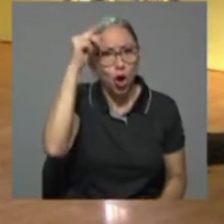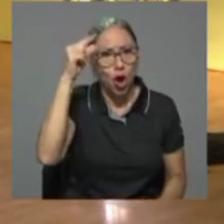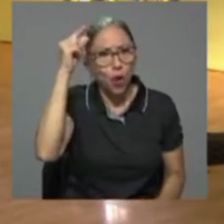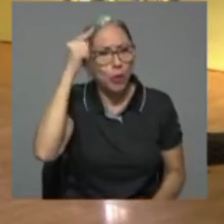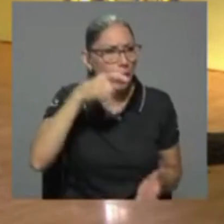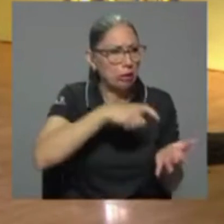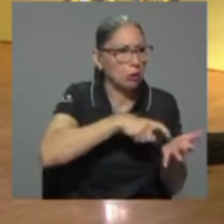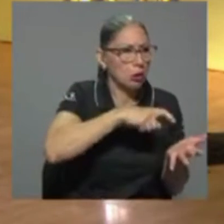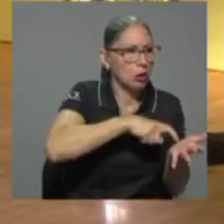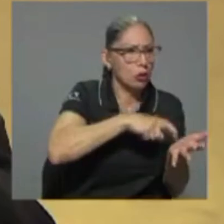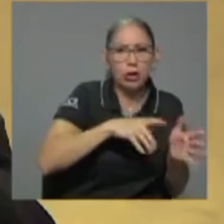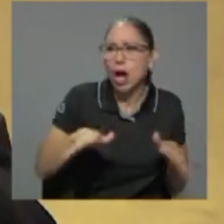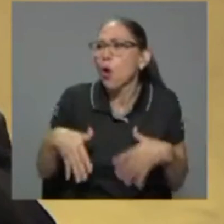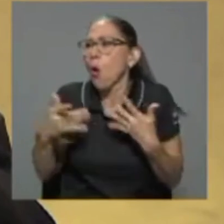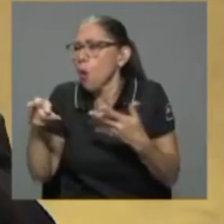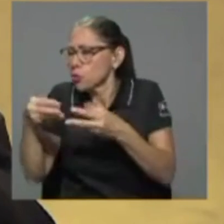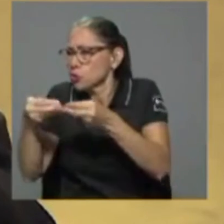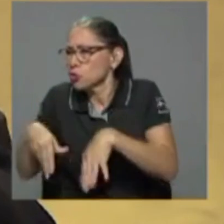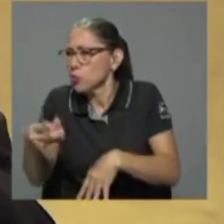¿cómo es eso de que tiene superávit?